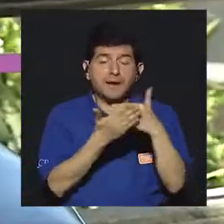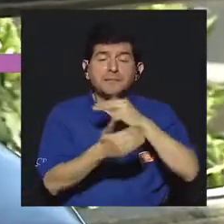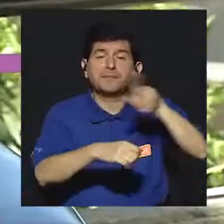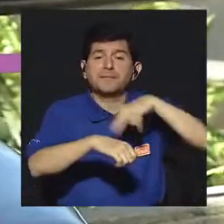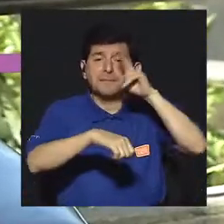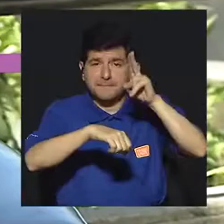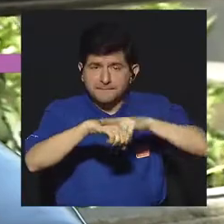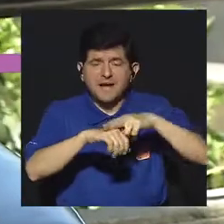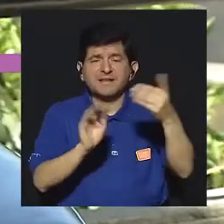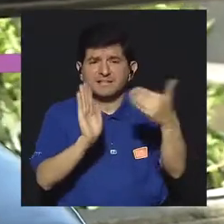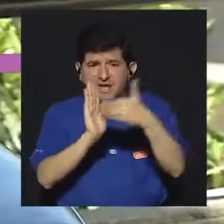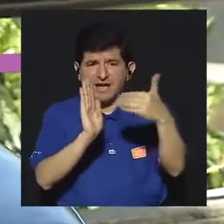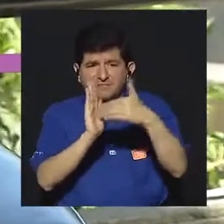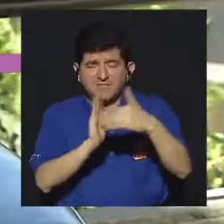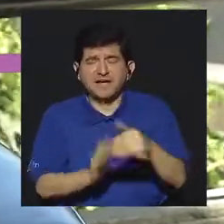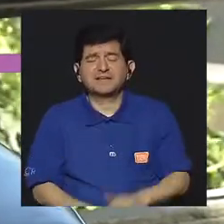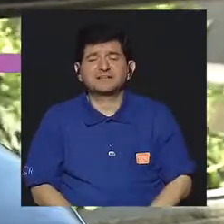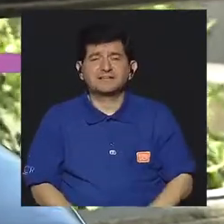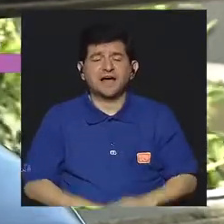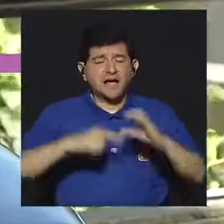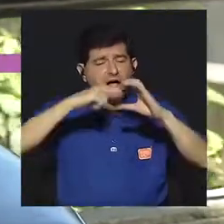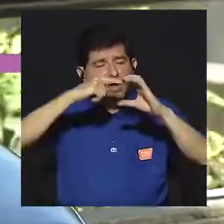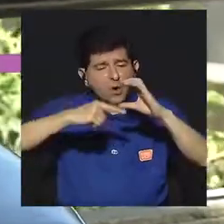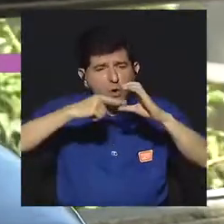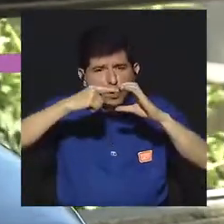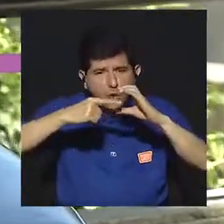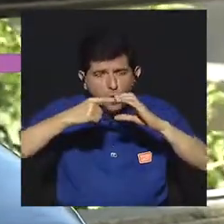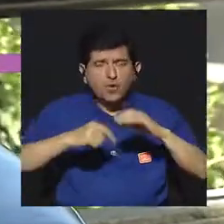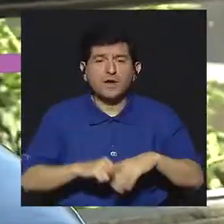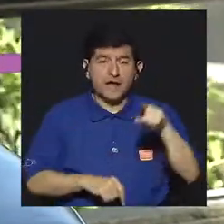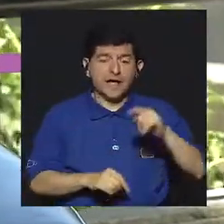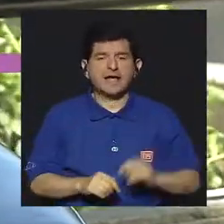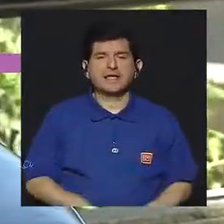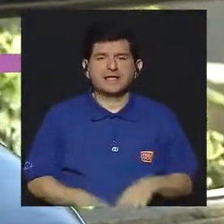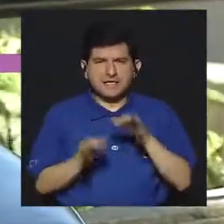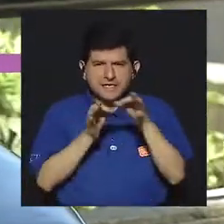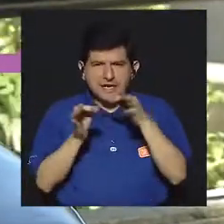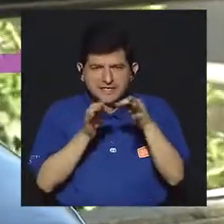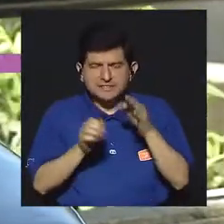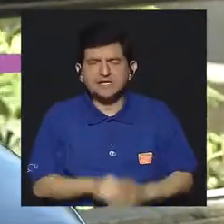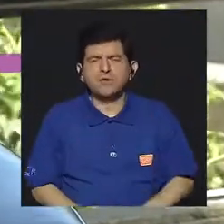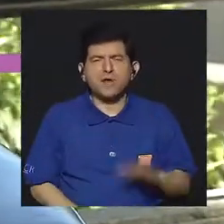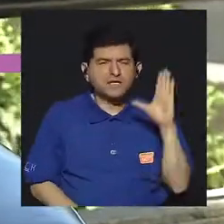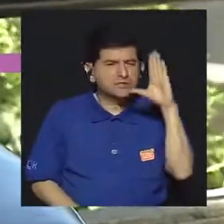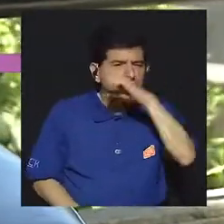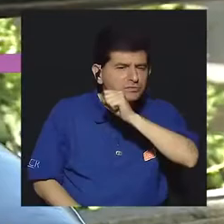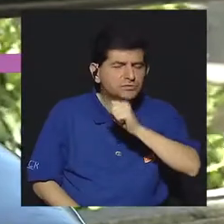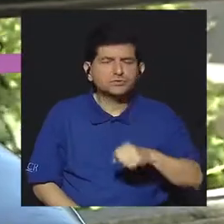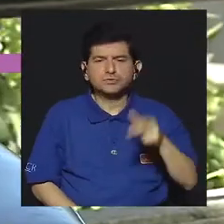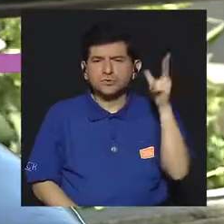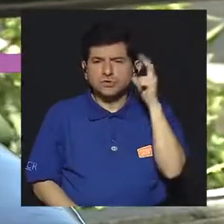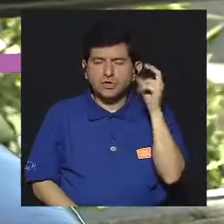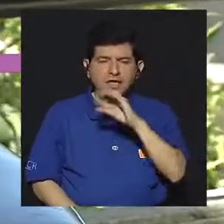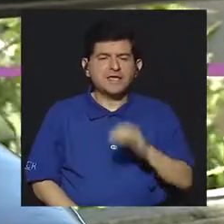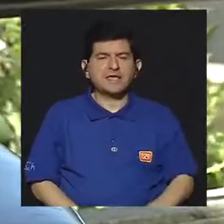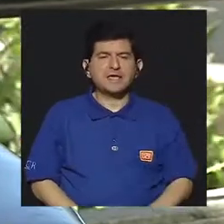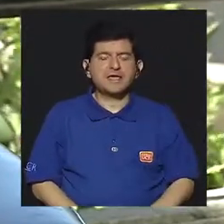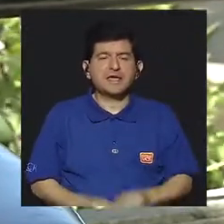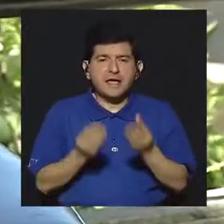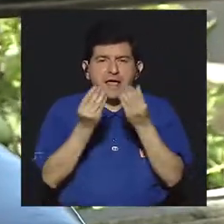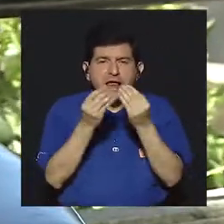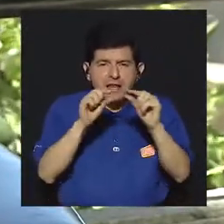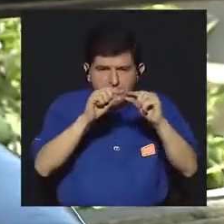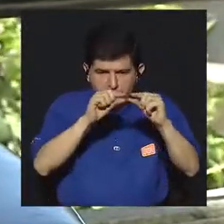parte que generalmente llega a dañar es la parte de la cóclea, donde están todas las células que son capaces de reconocer los sonidos, y la parte del nervio